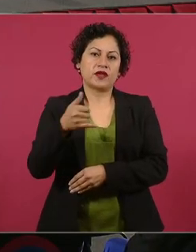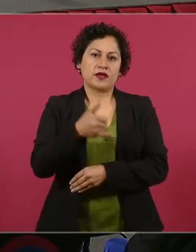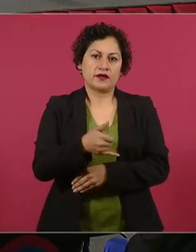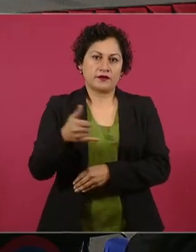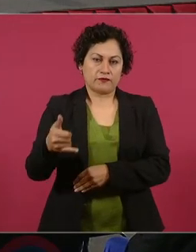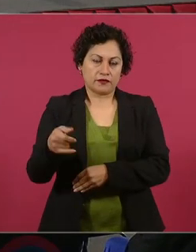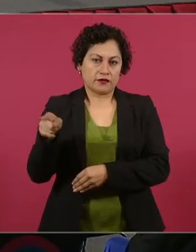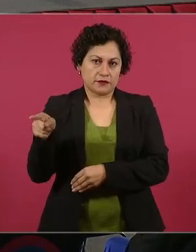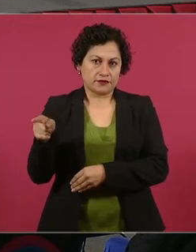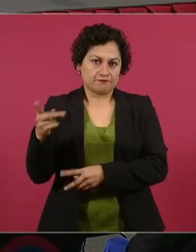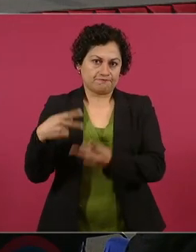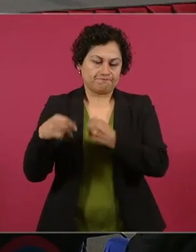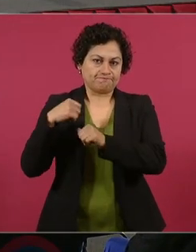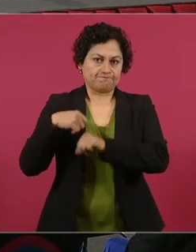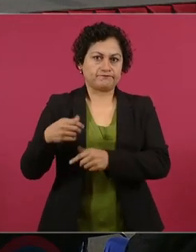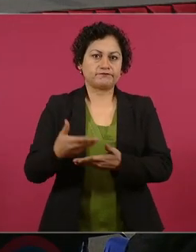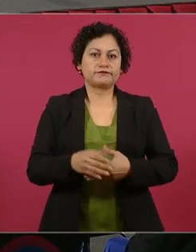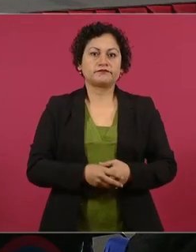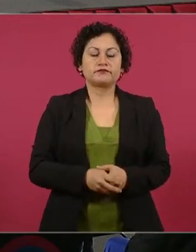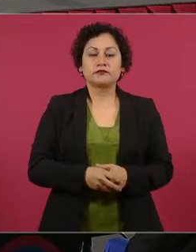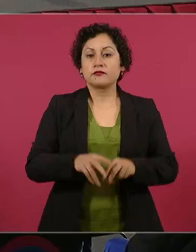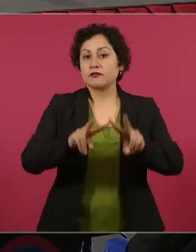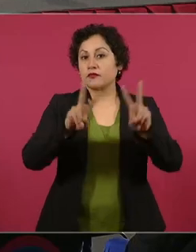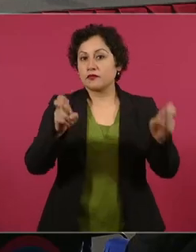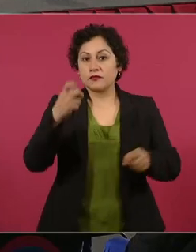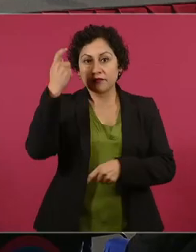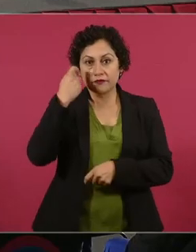iniciar primero con el tema de pensiones.